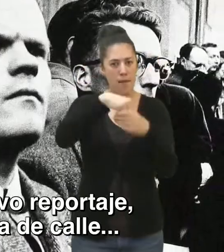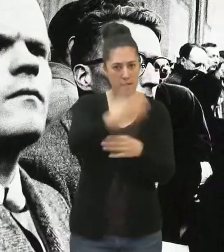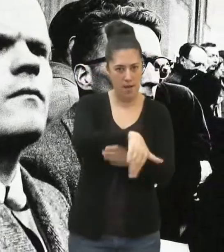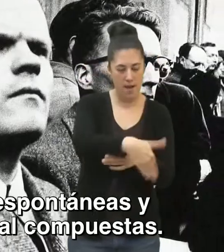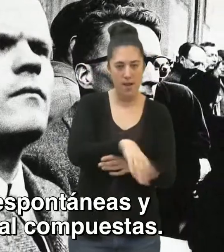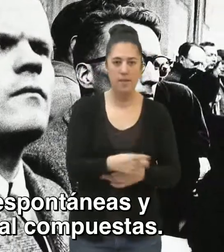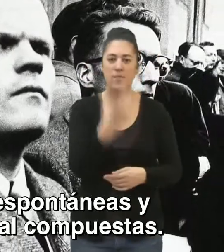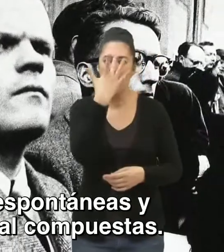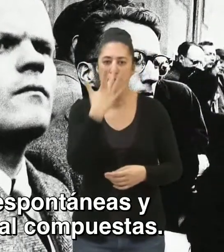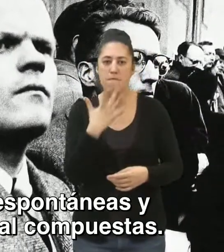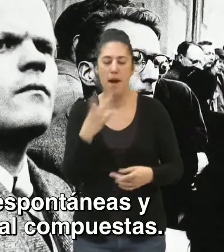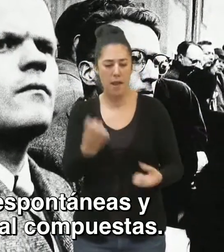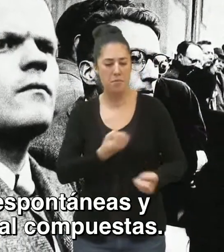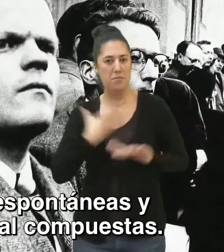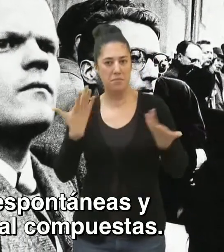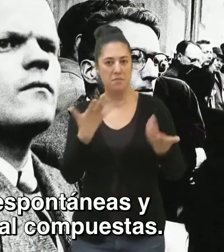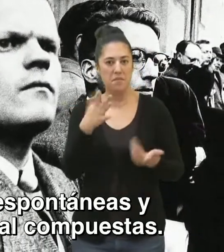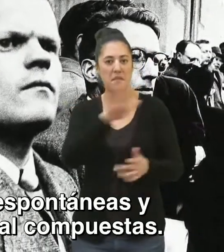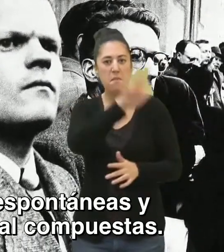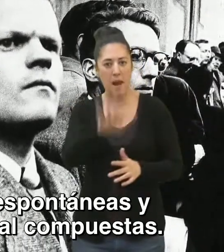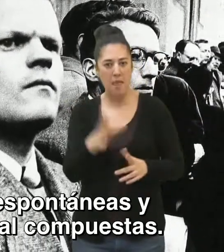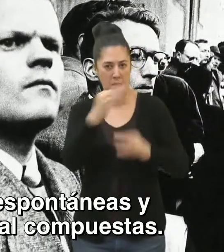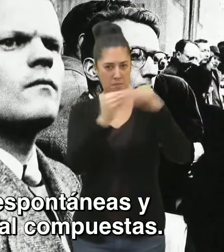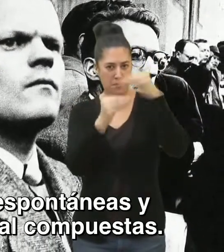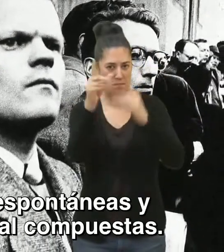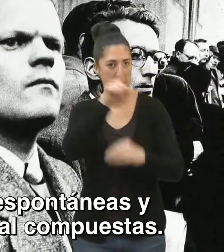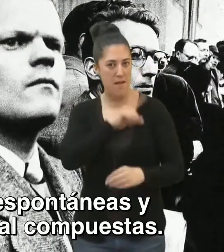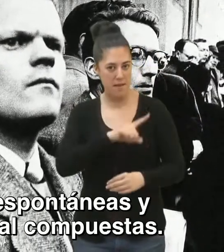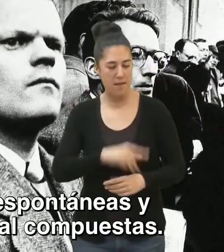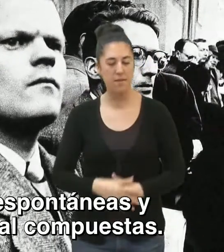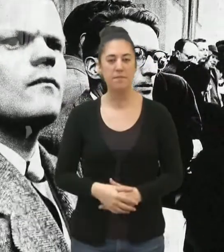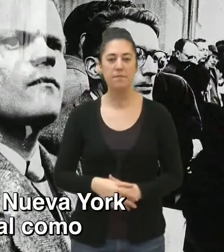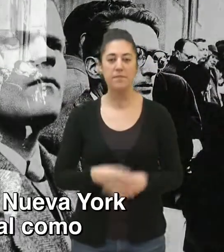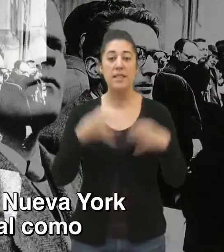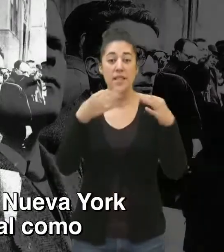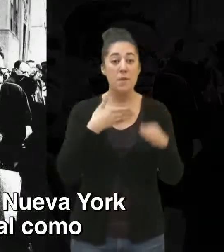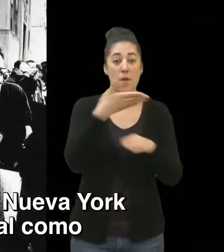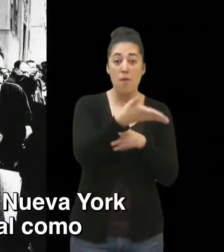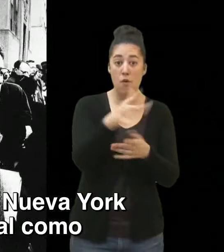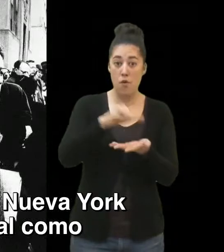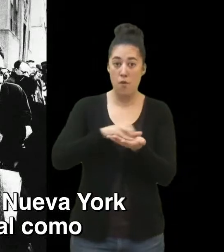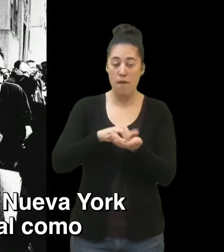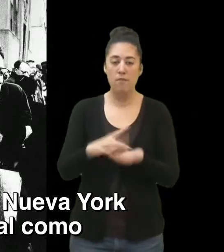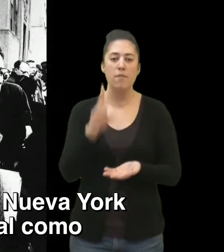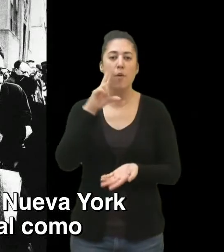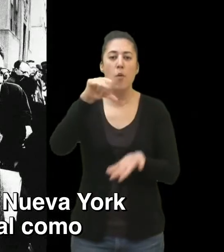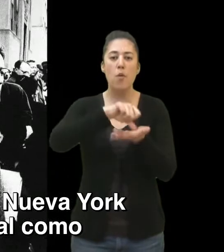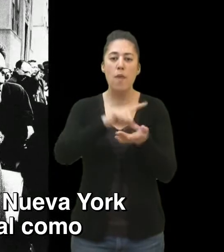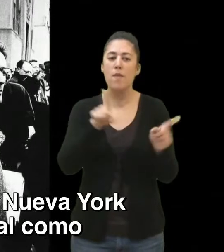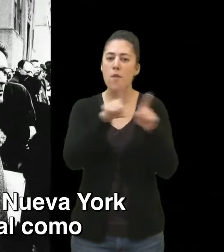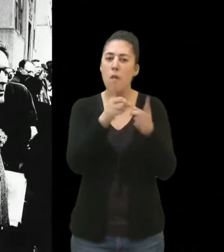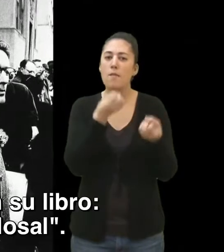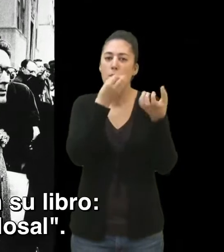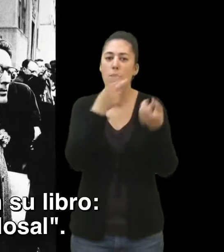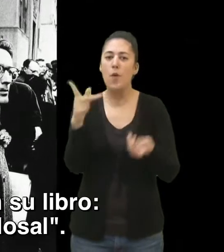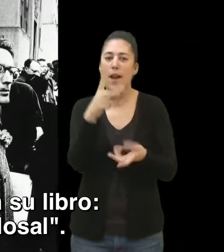de calle. Eran imágenes muy espontáneas y aparentemente muy mal compuestas. Siempre que voy a Nueva York, veo la ciudad